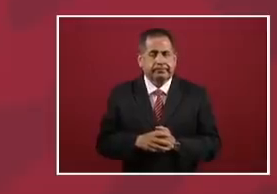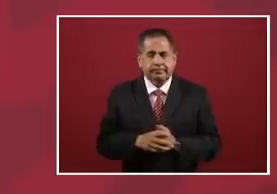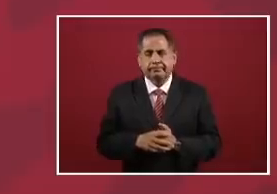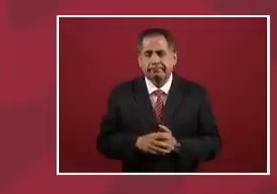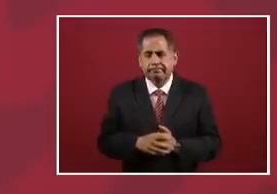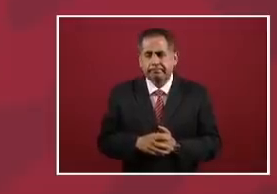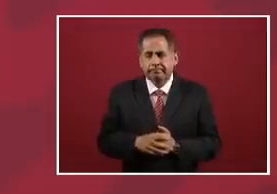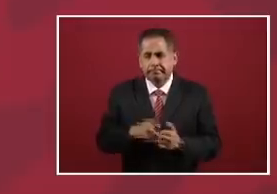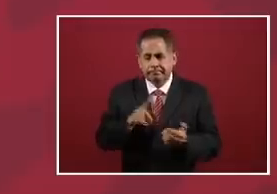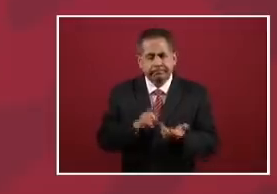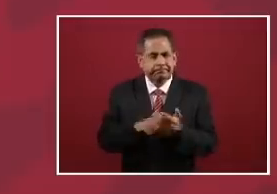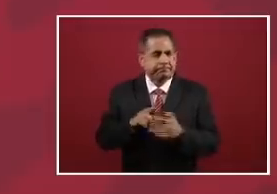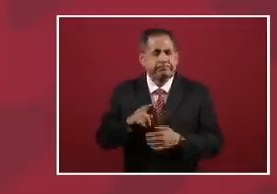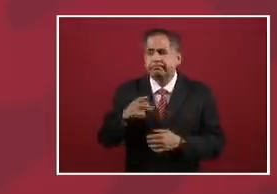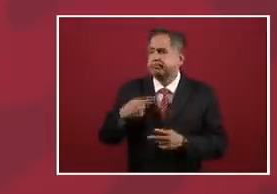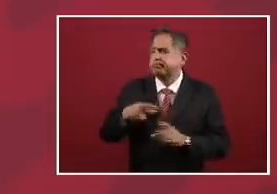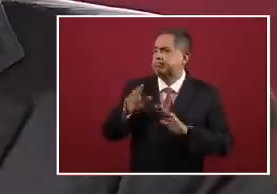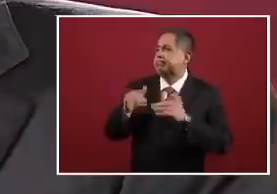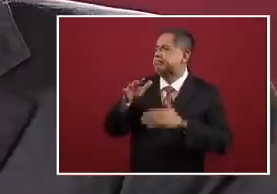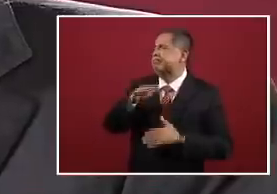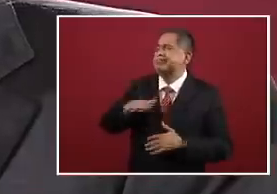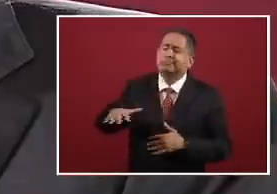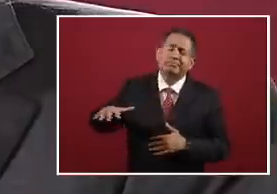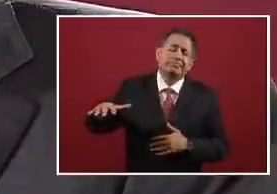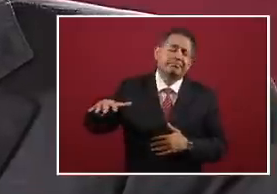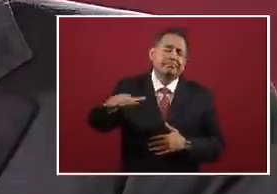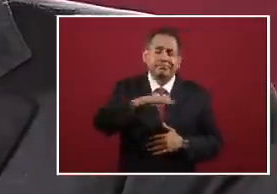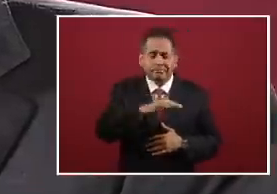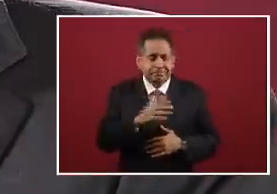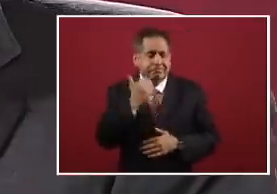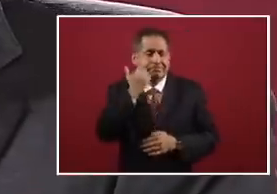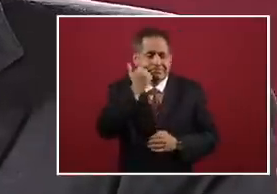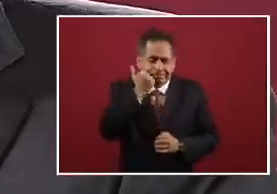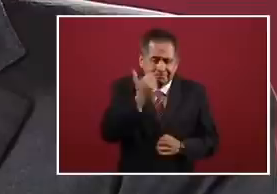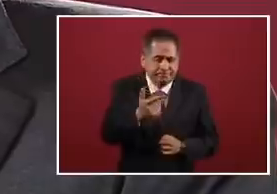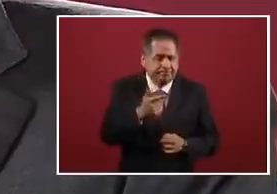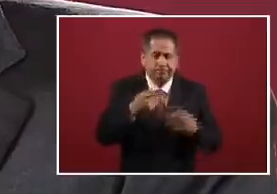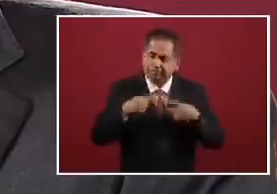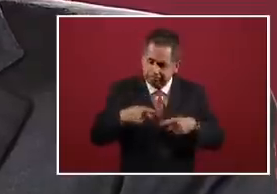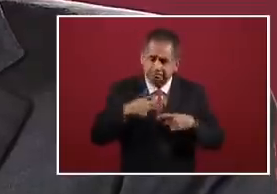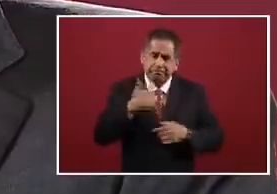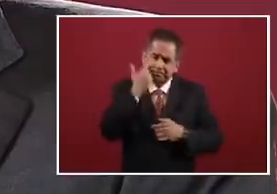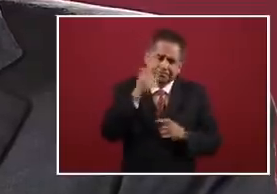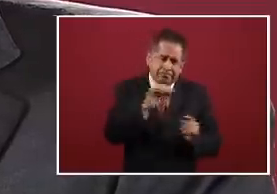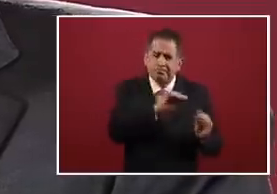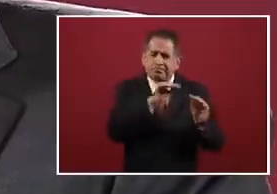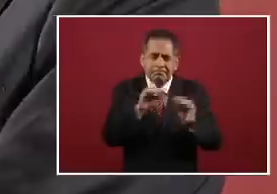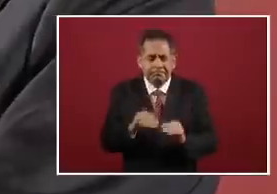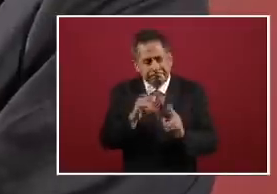hay un interés general, el interés de la gente,